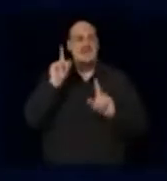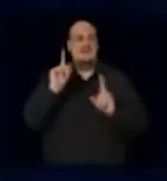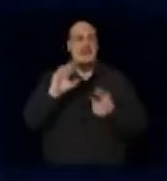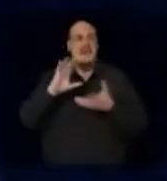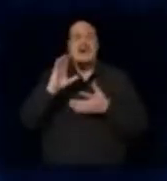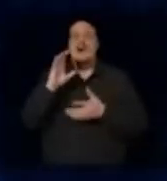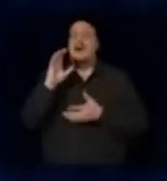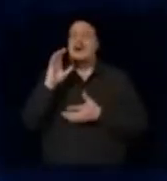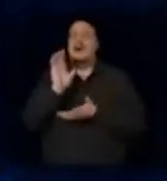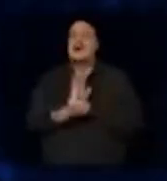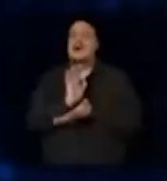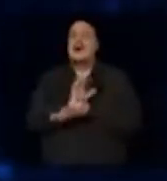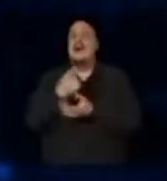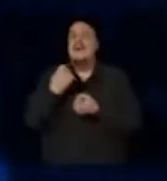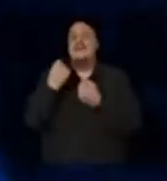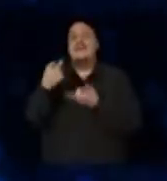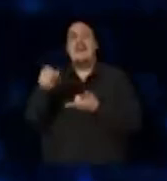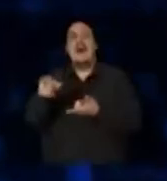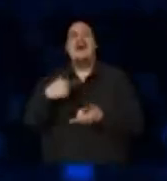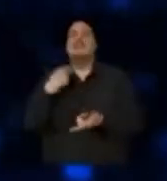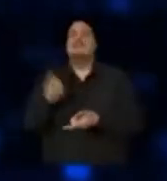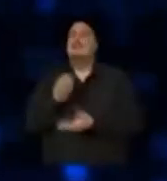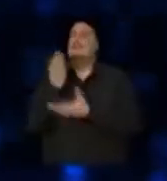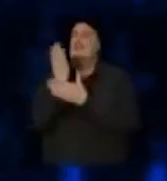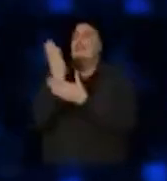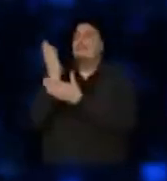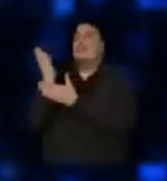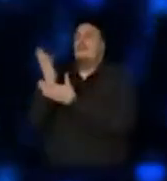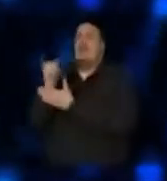redisconnectionexception dejar de ser mendigos para ser un país soberano